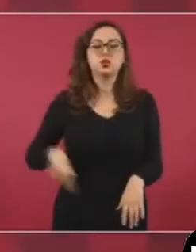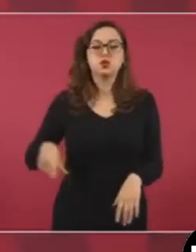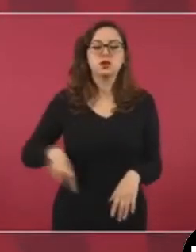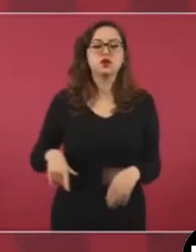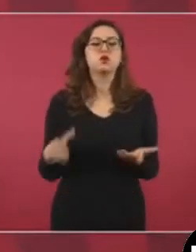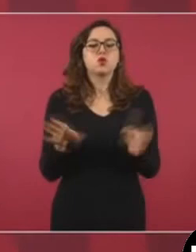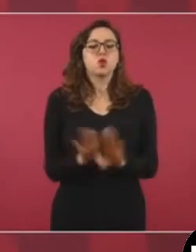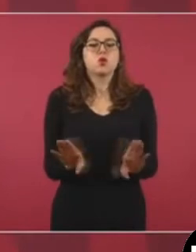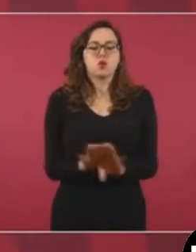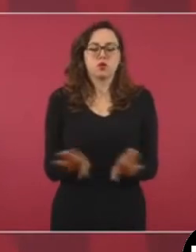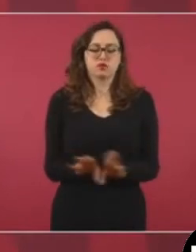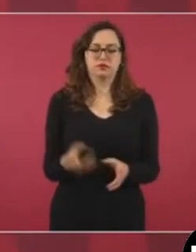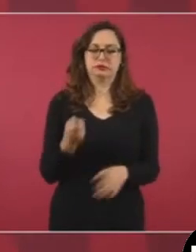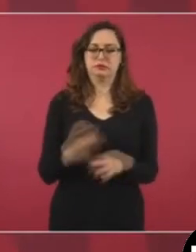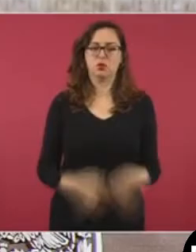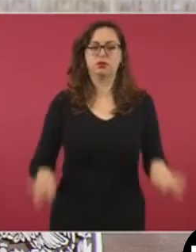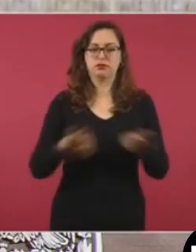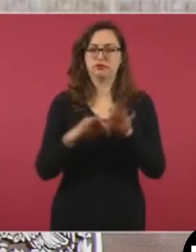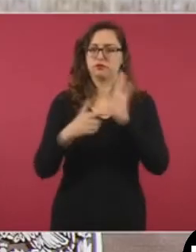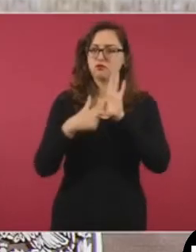para no olvidar.